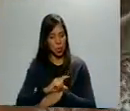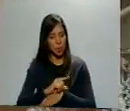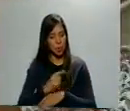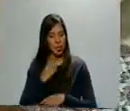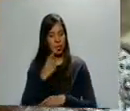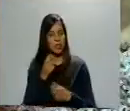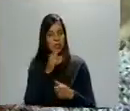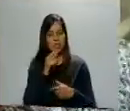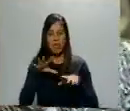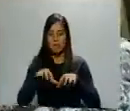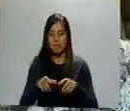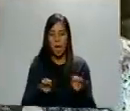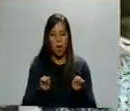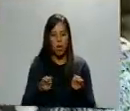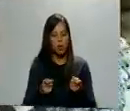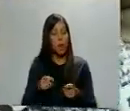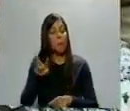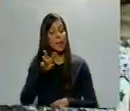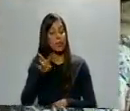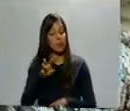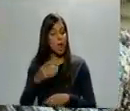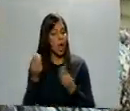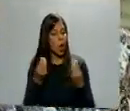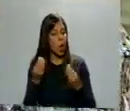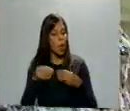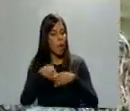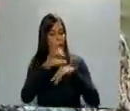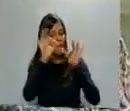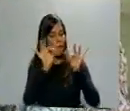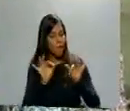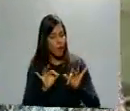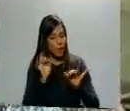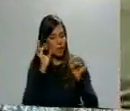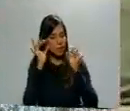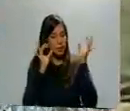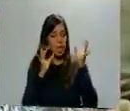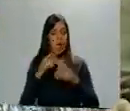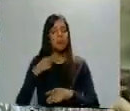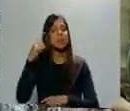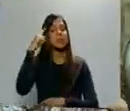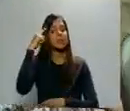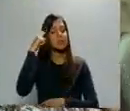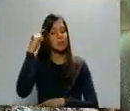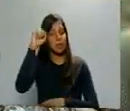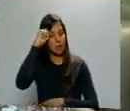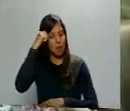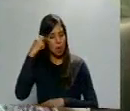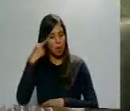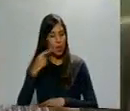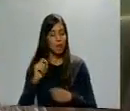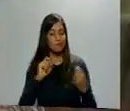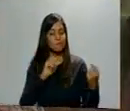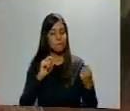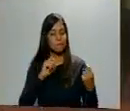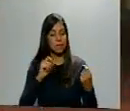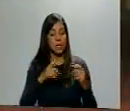de regir los destinos de la nación. Yo recuerdo mucho el debate